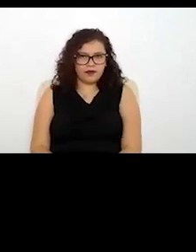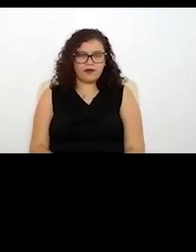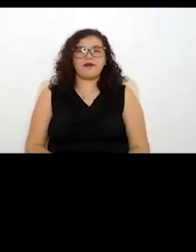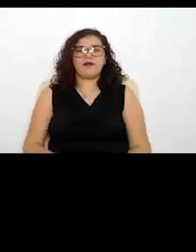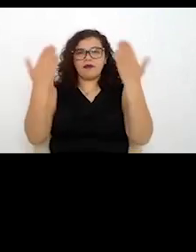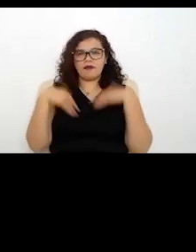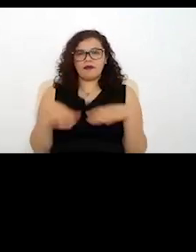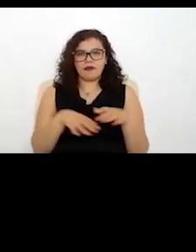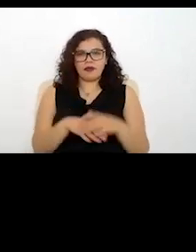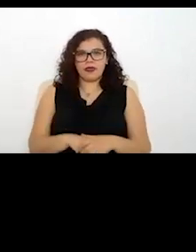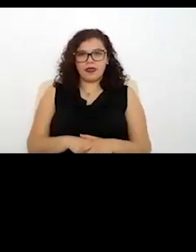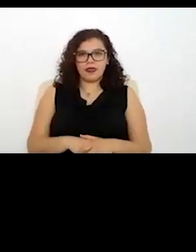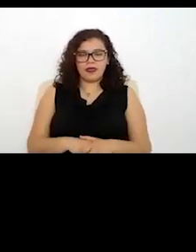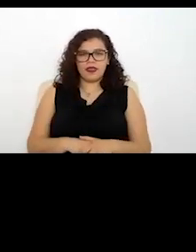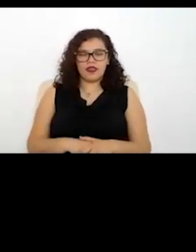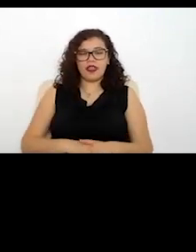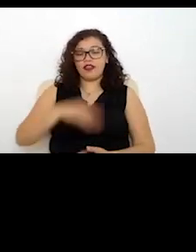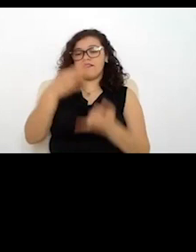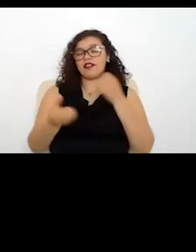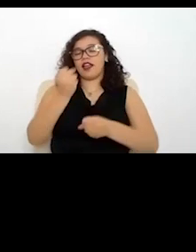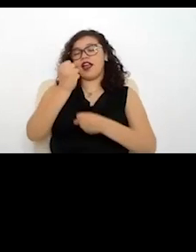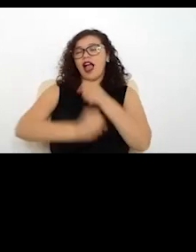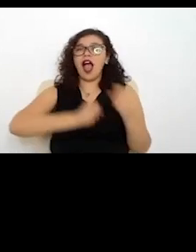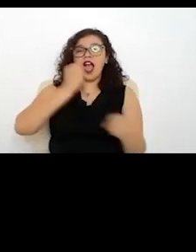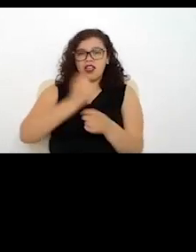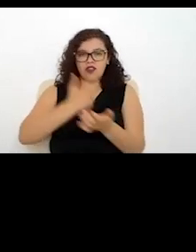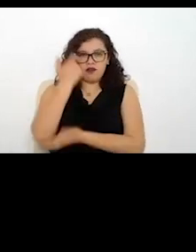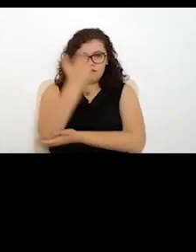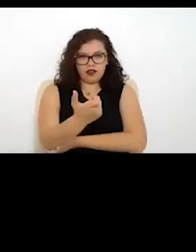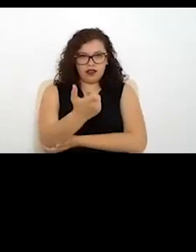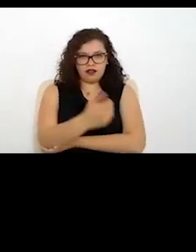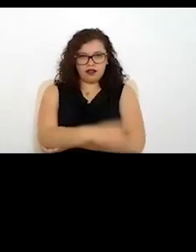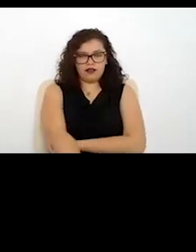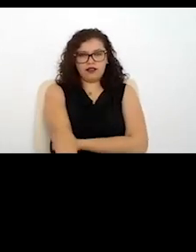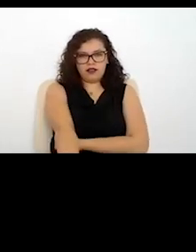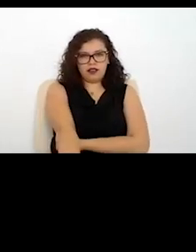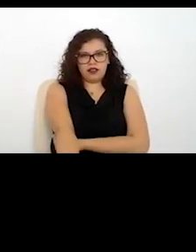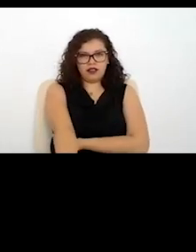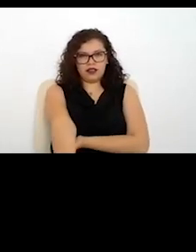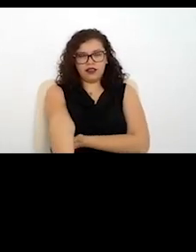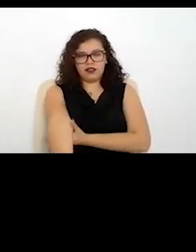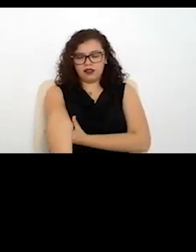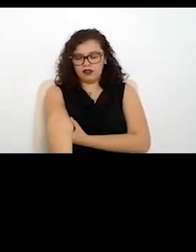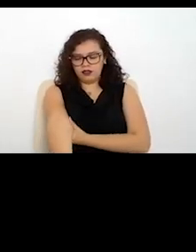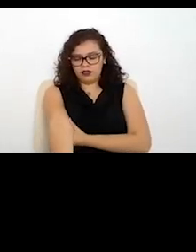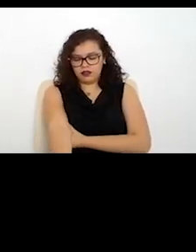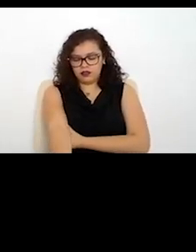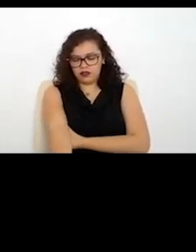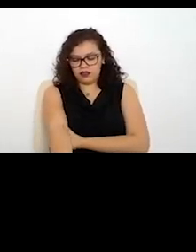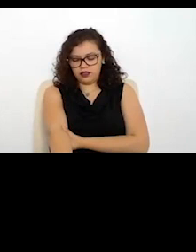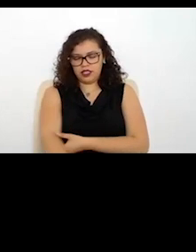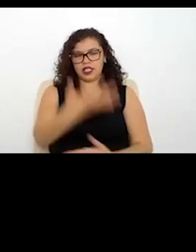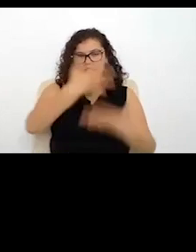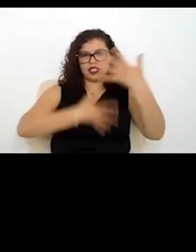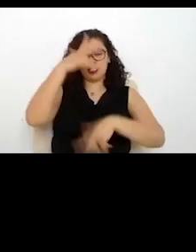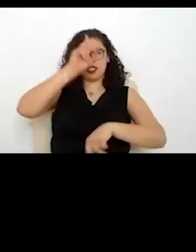sería el aguinaldo. En las condiciones mínimas de trabajo tienen que incluir al menos un aguinaldo que es de mínimo 15 días de